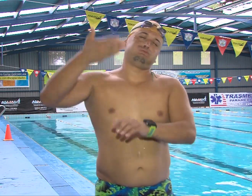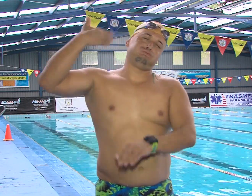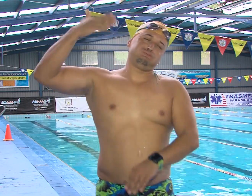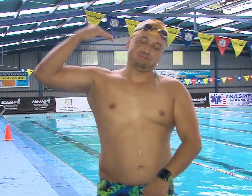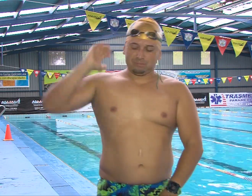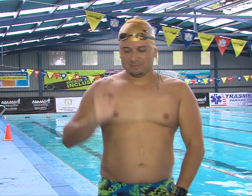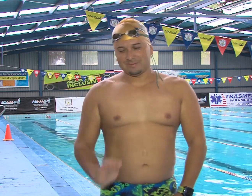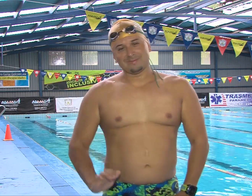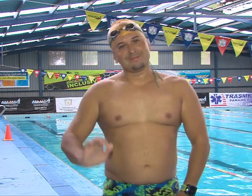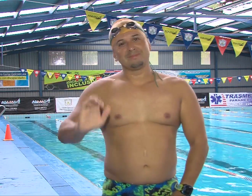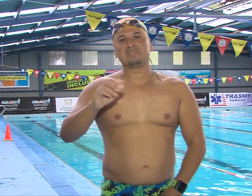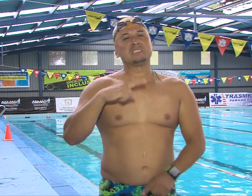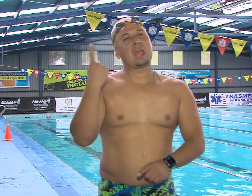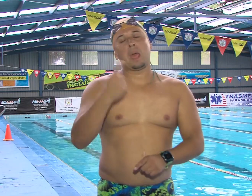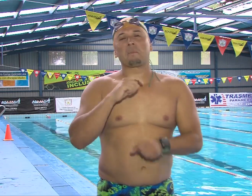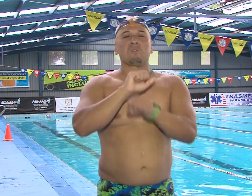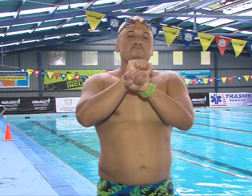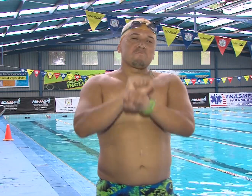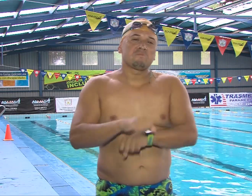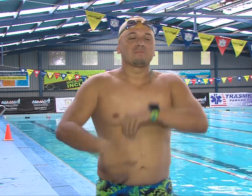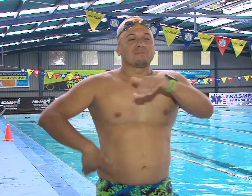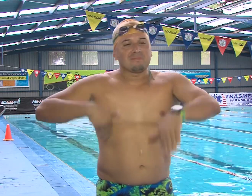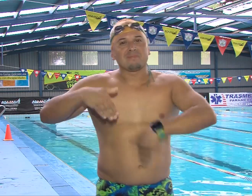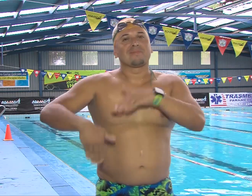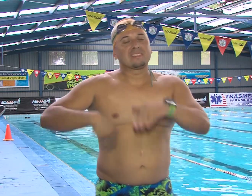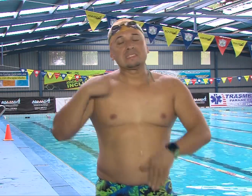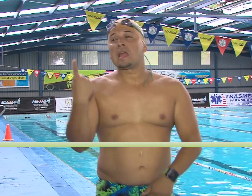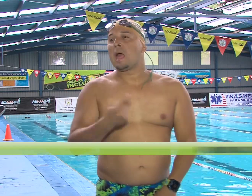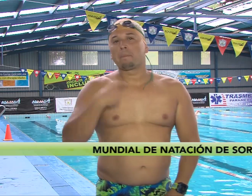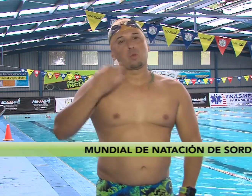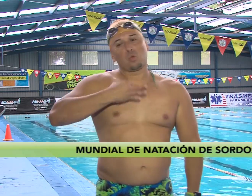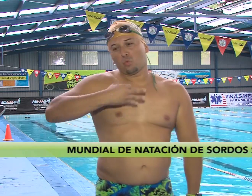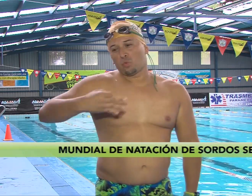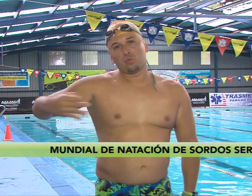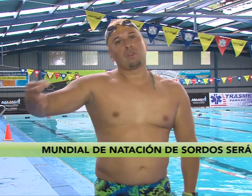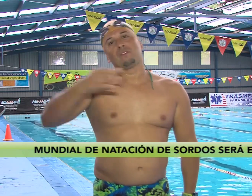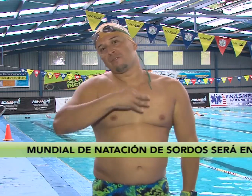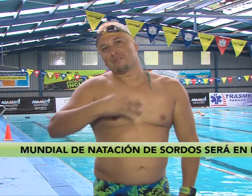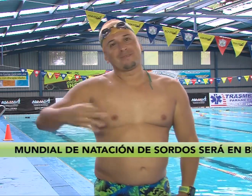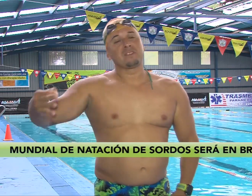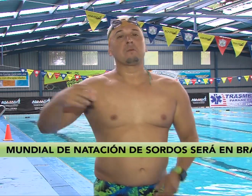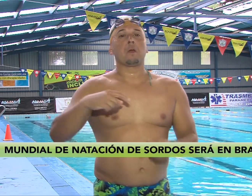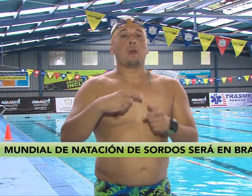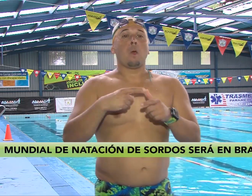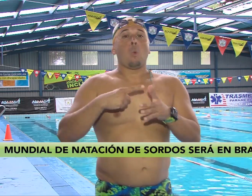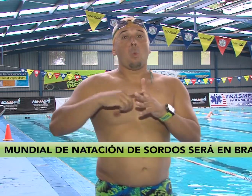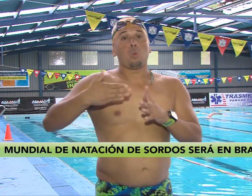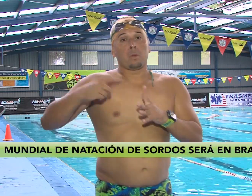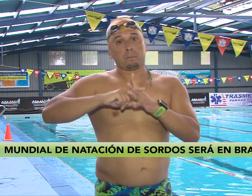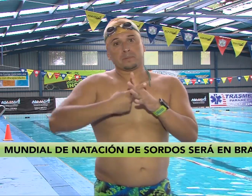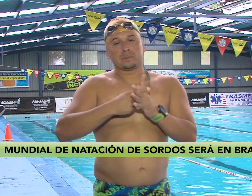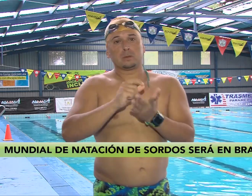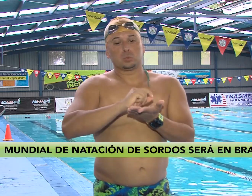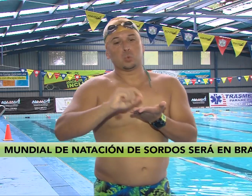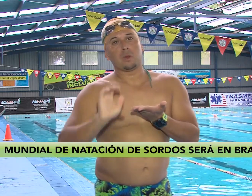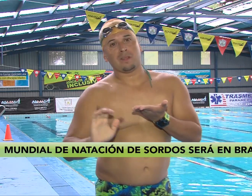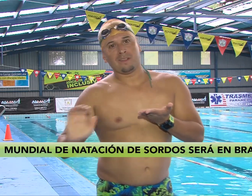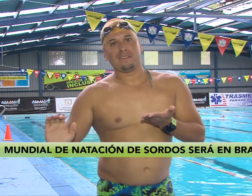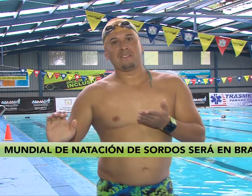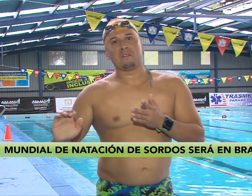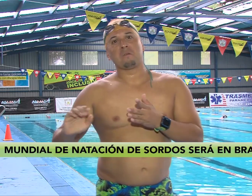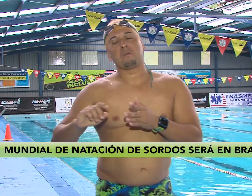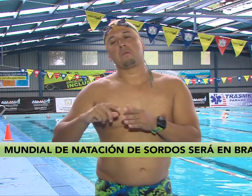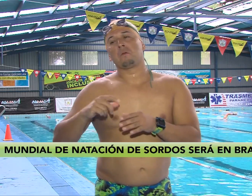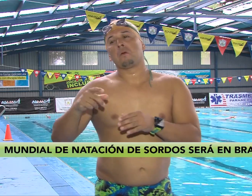Comencé a practicar natación desde muy niño. Era una costumbre ir a nadar siempre. Todos los días lo hacía. Una vez que iba a la